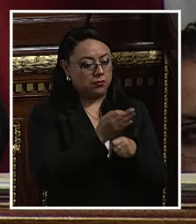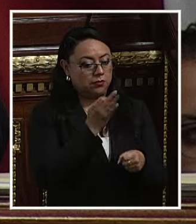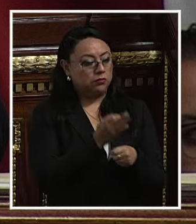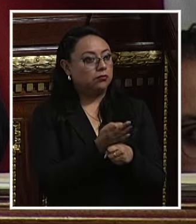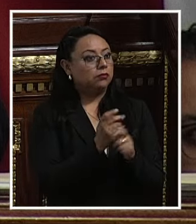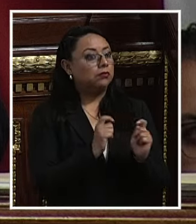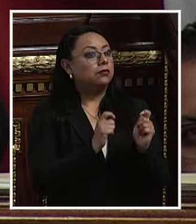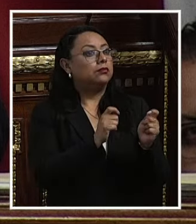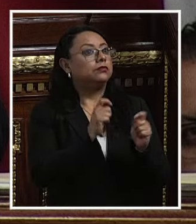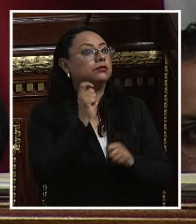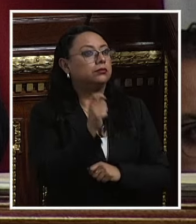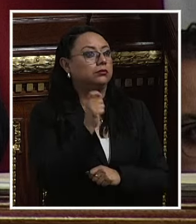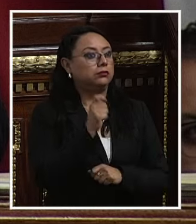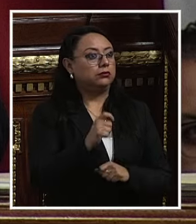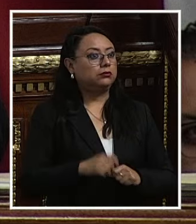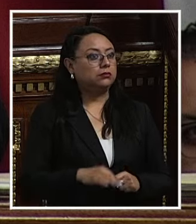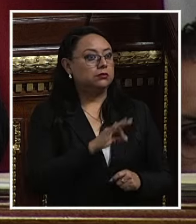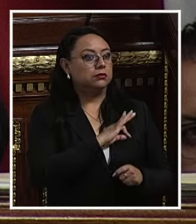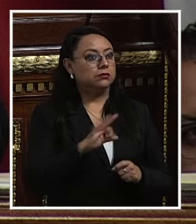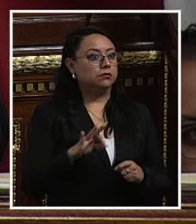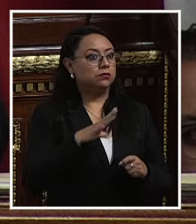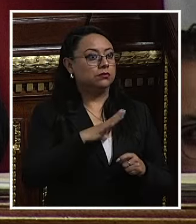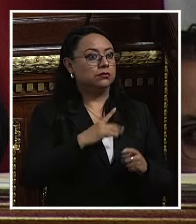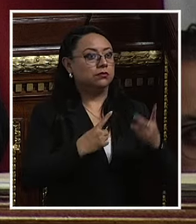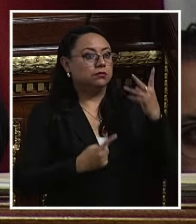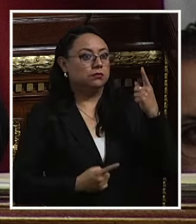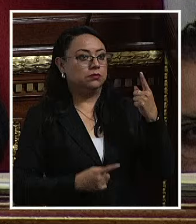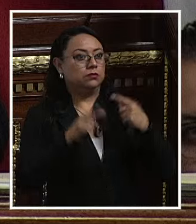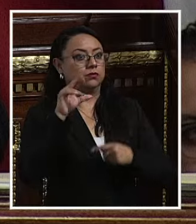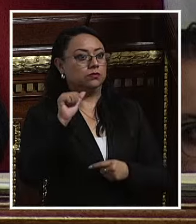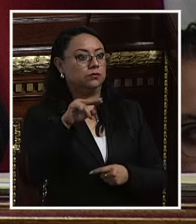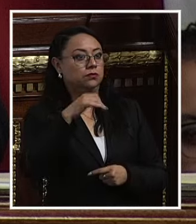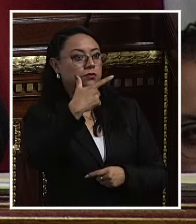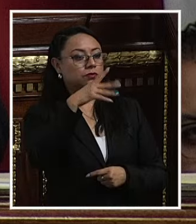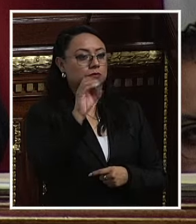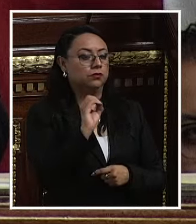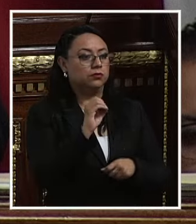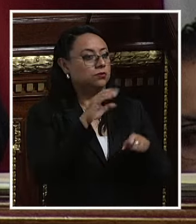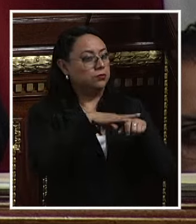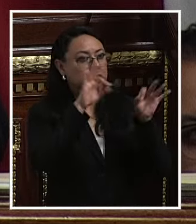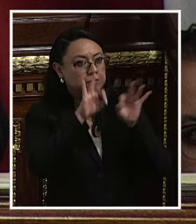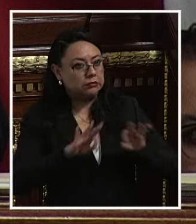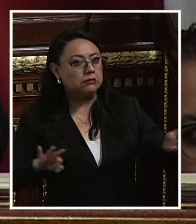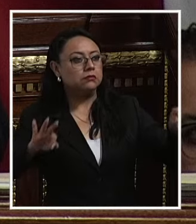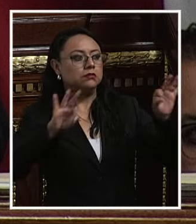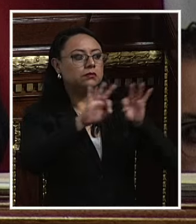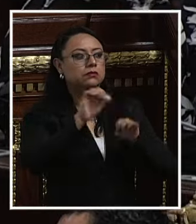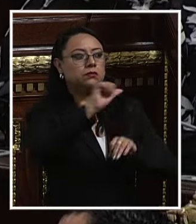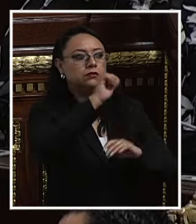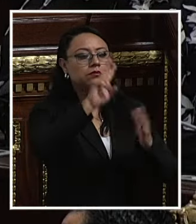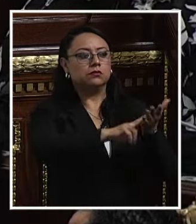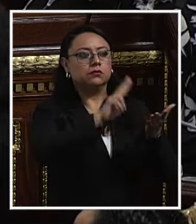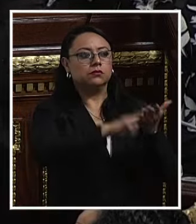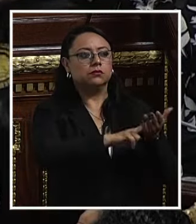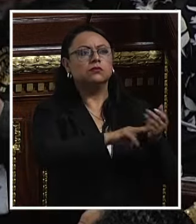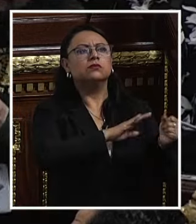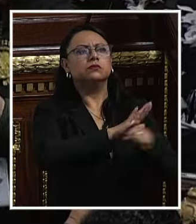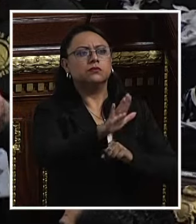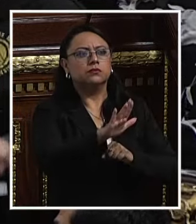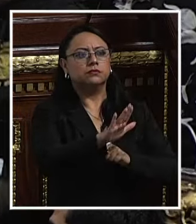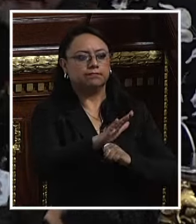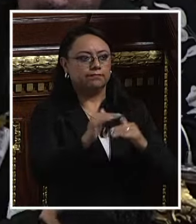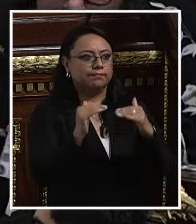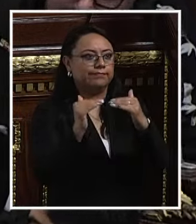asignado un rango principal a otro valor que es el de la